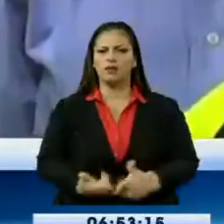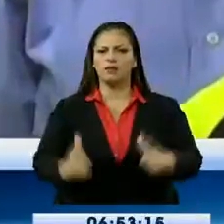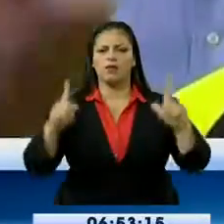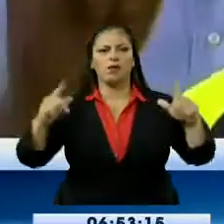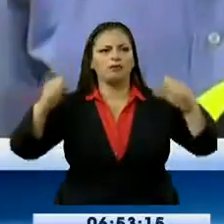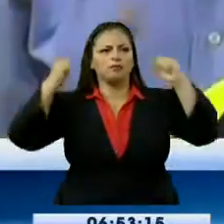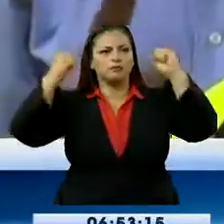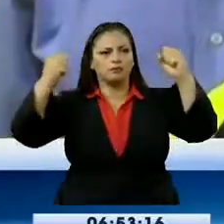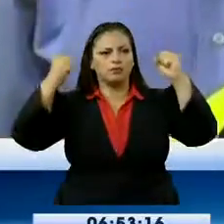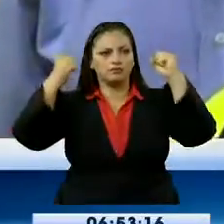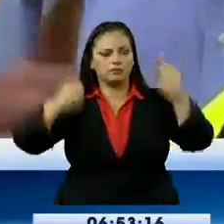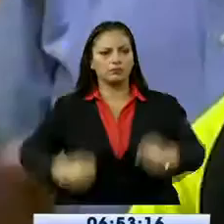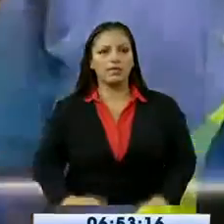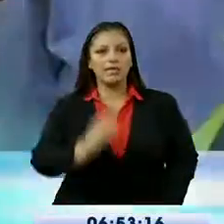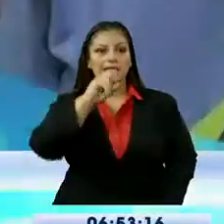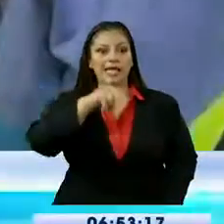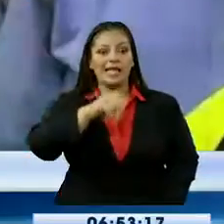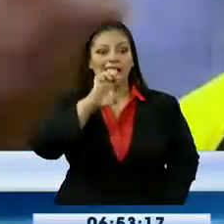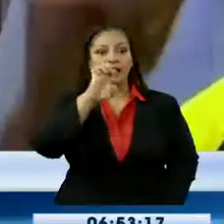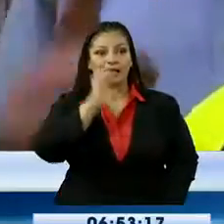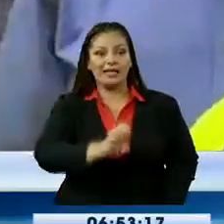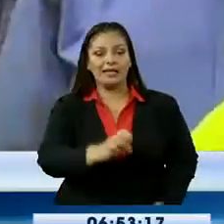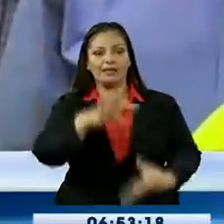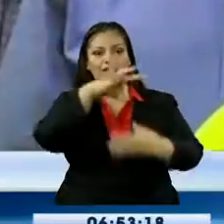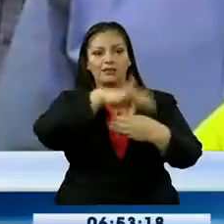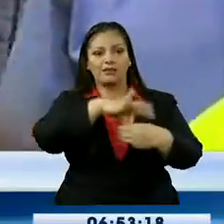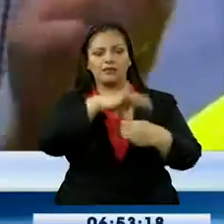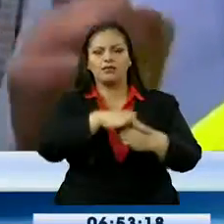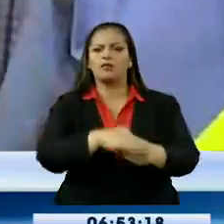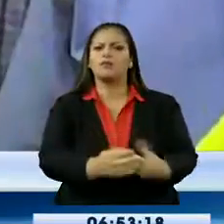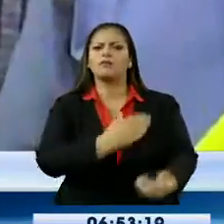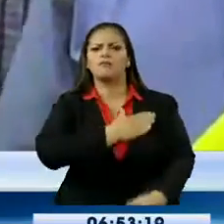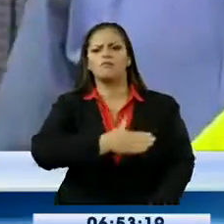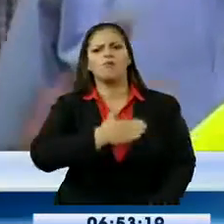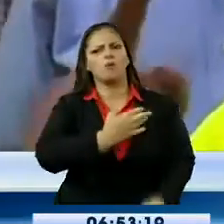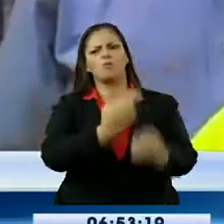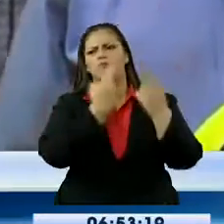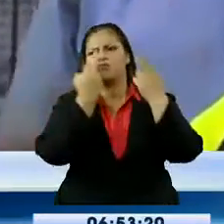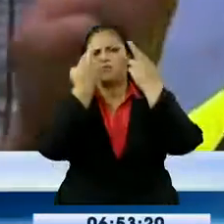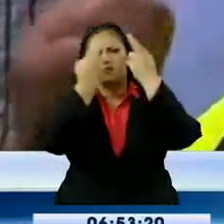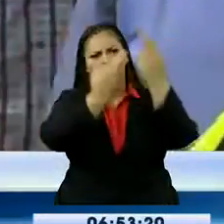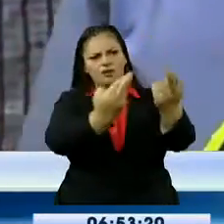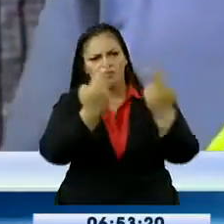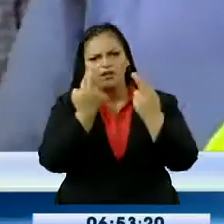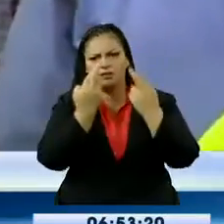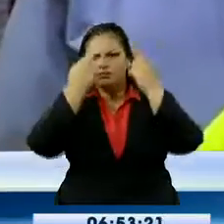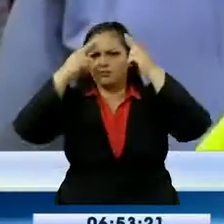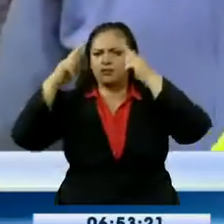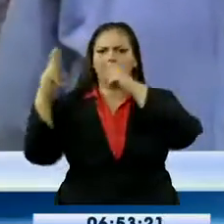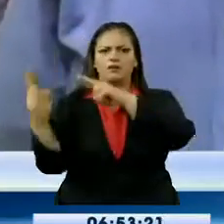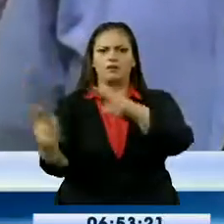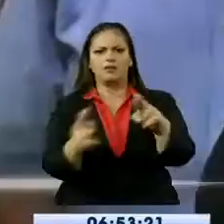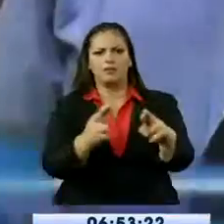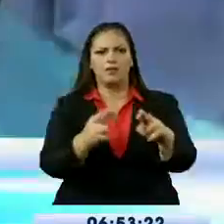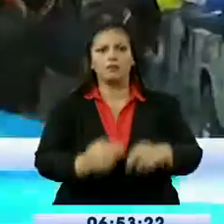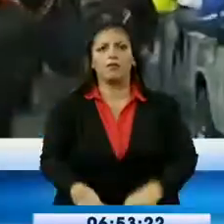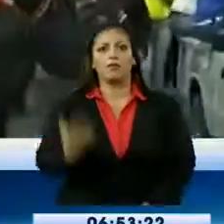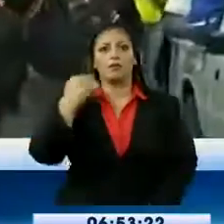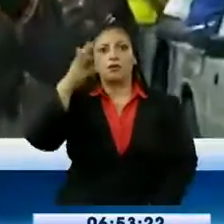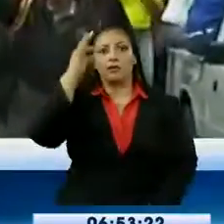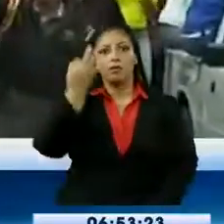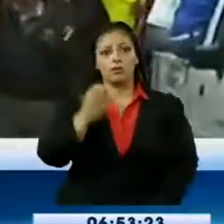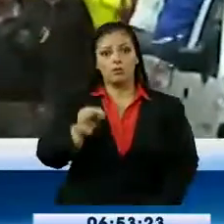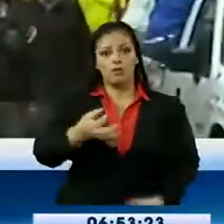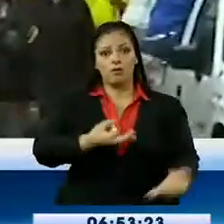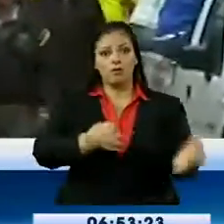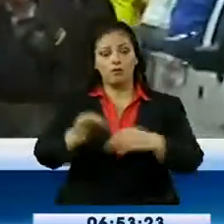Necesitamos que el Consejo Nacional Electoral respete a los ciudadanos, que respete la decisión que se tomó el 19.